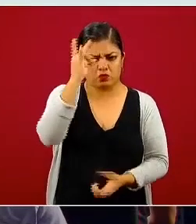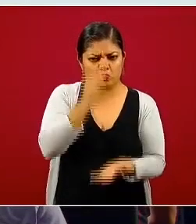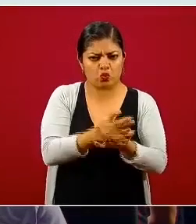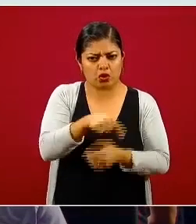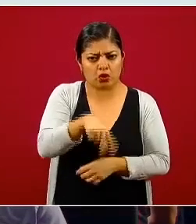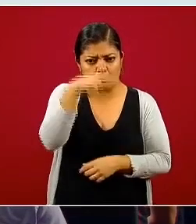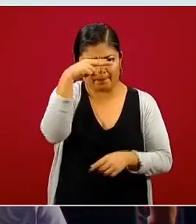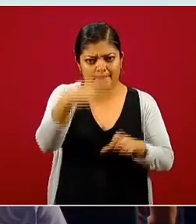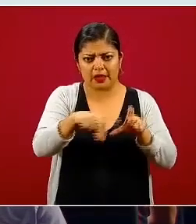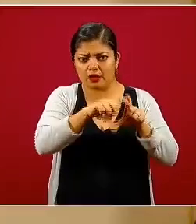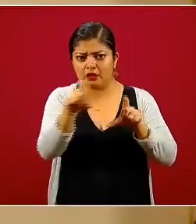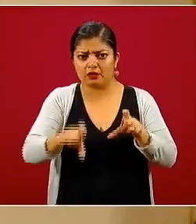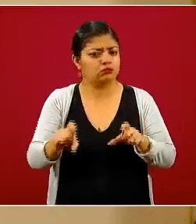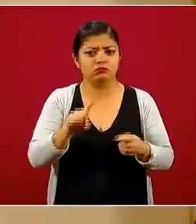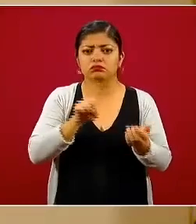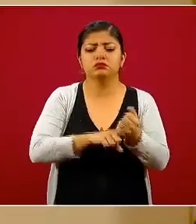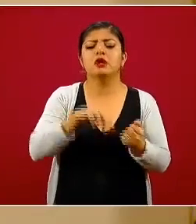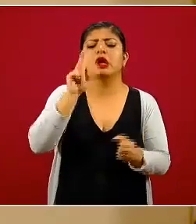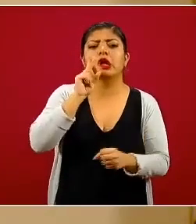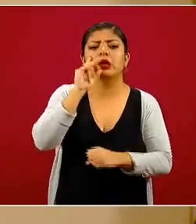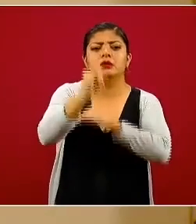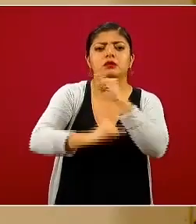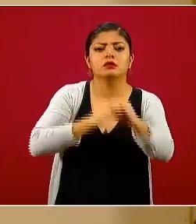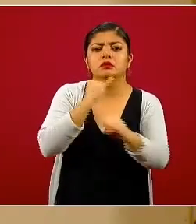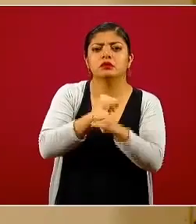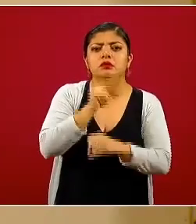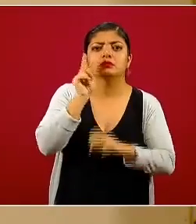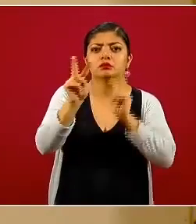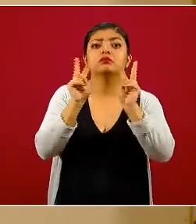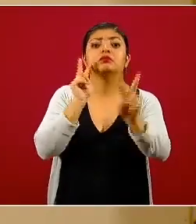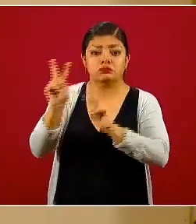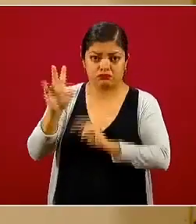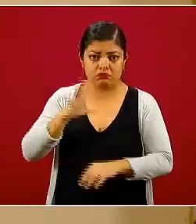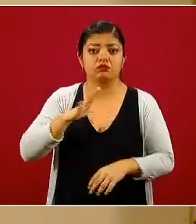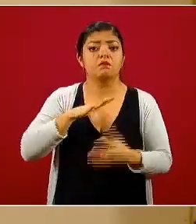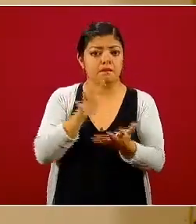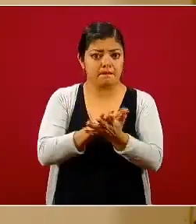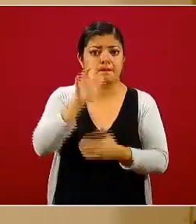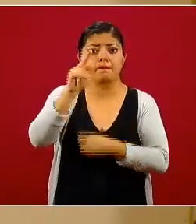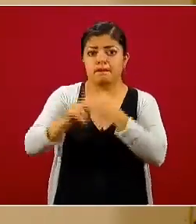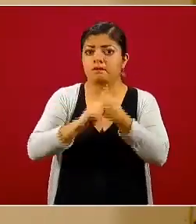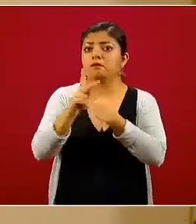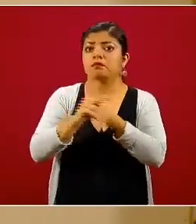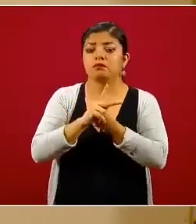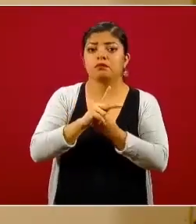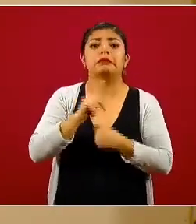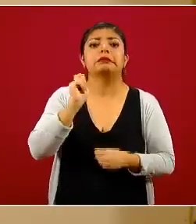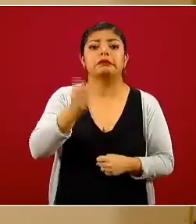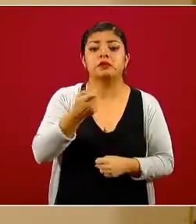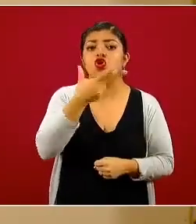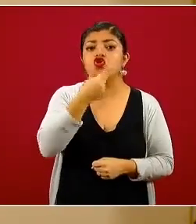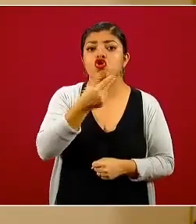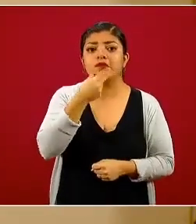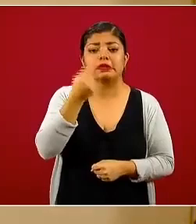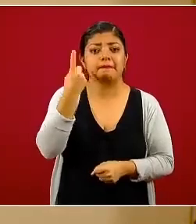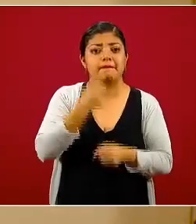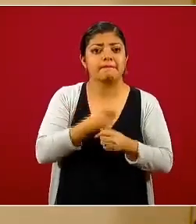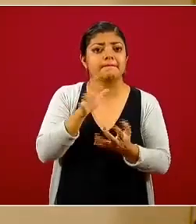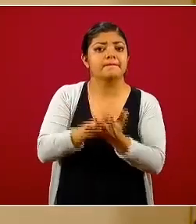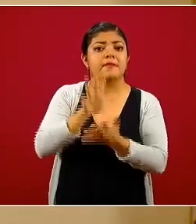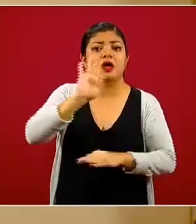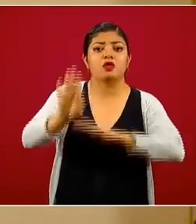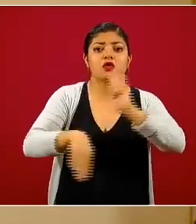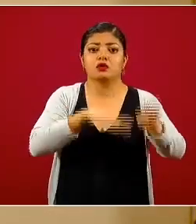Si revisamos las estadísticas internacionales, vemos cómo en la mayoría de los países han sido los hombres los que más han fallecido a